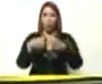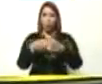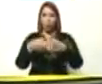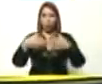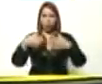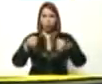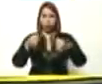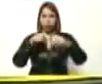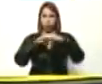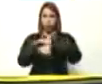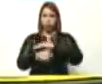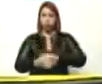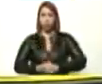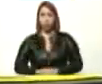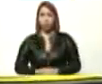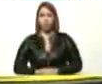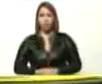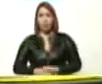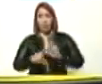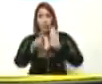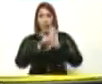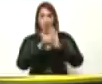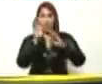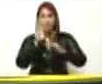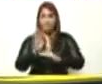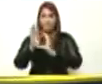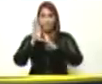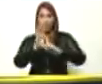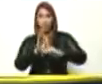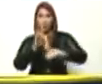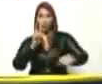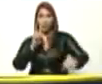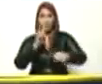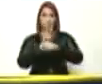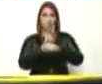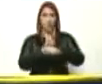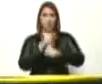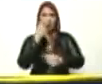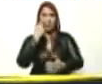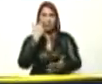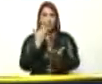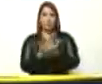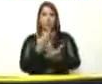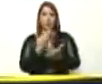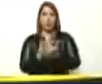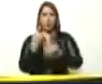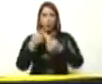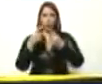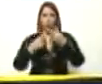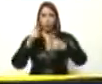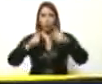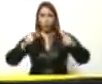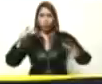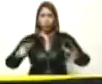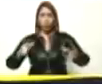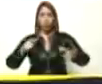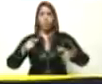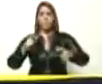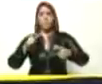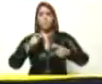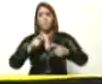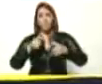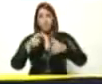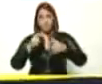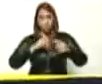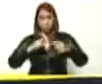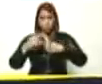penitenciario, la ley, protección, víctimas, testigos, y demás sujetos, procesales, la